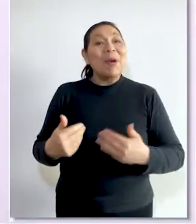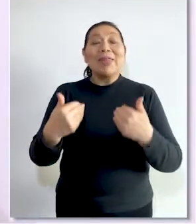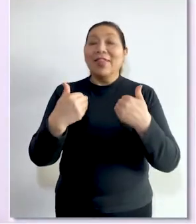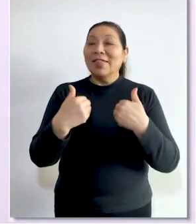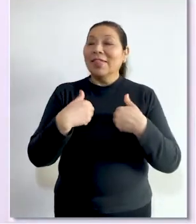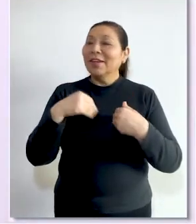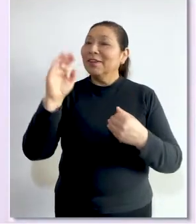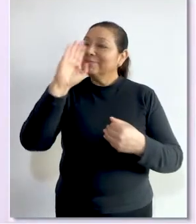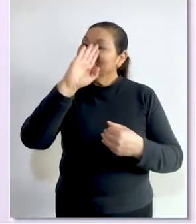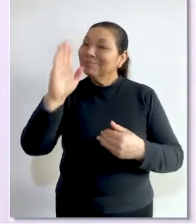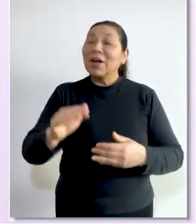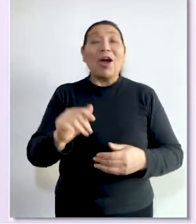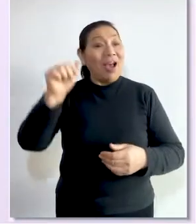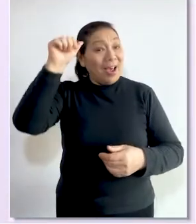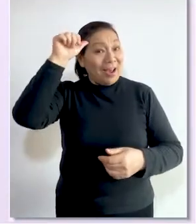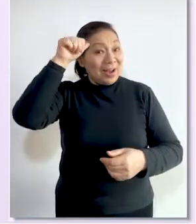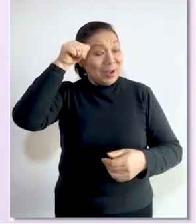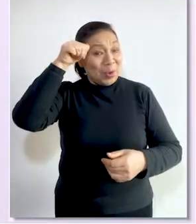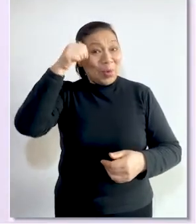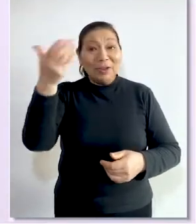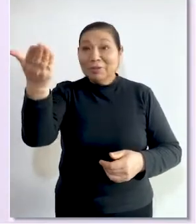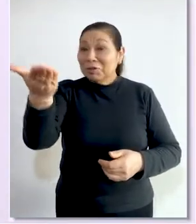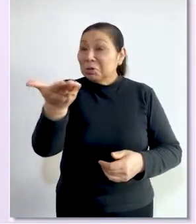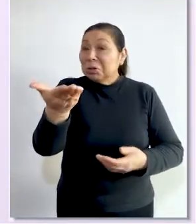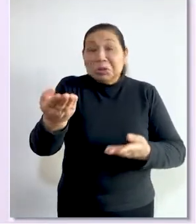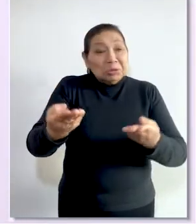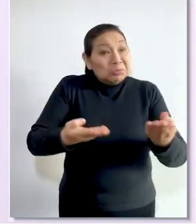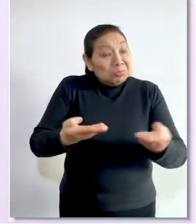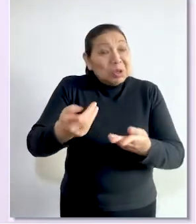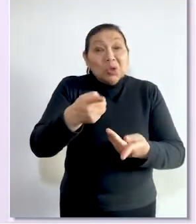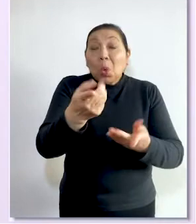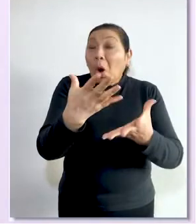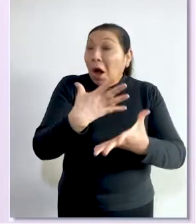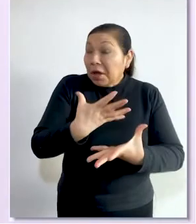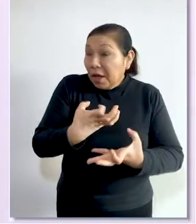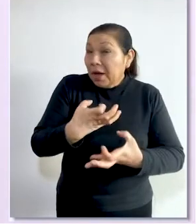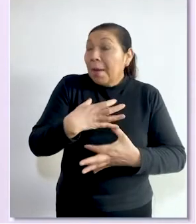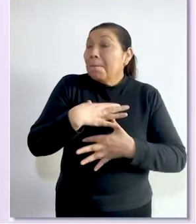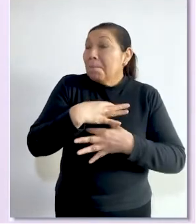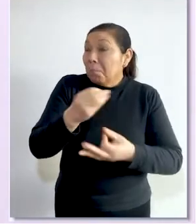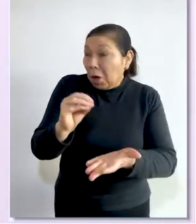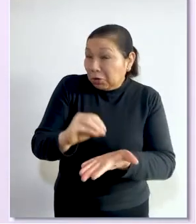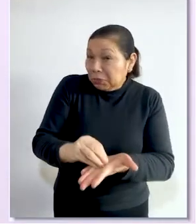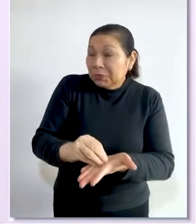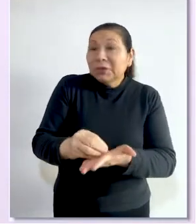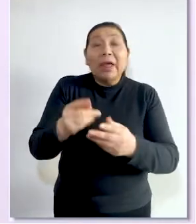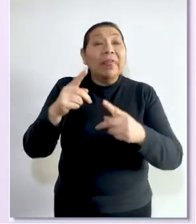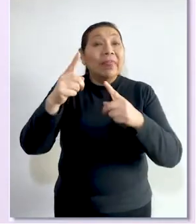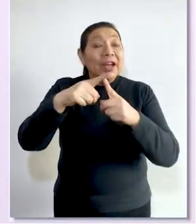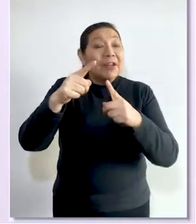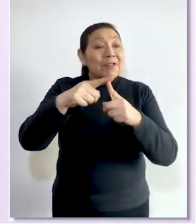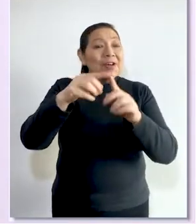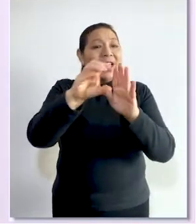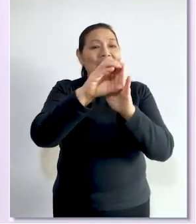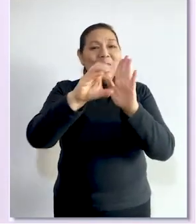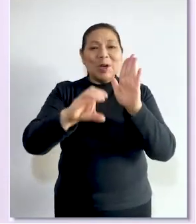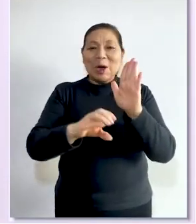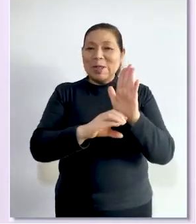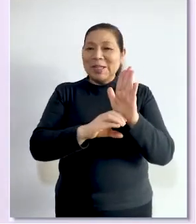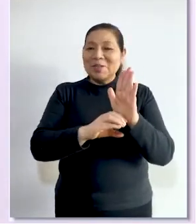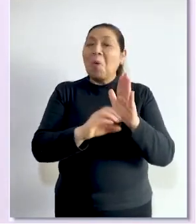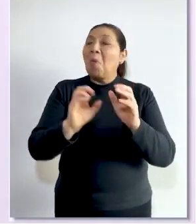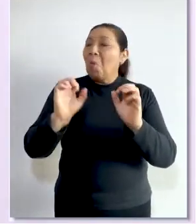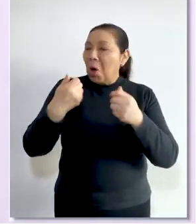con esta información debemos despedirnos recuerda que estamos a tu servicio y que si deseas estar al tanto de las actividades